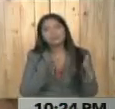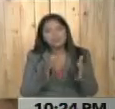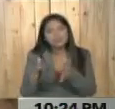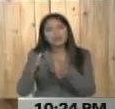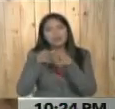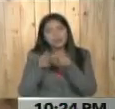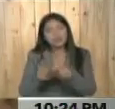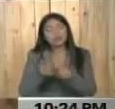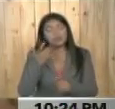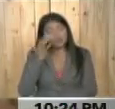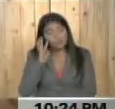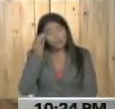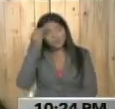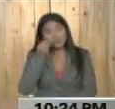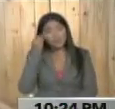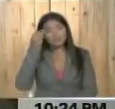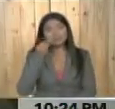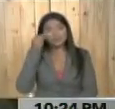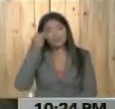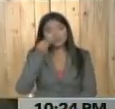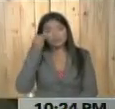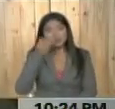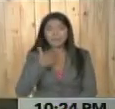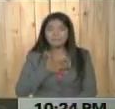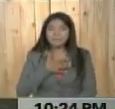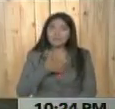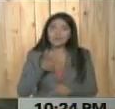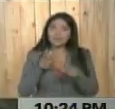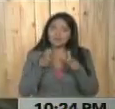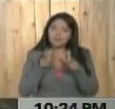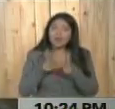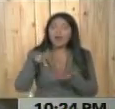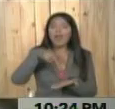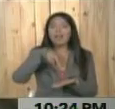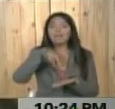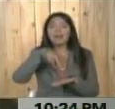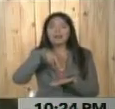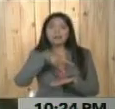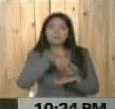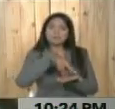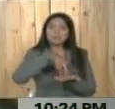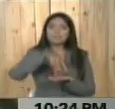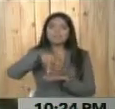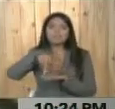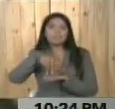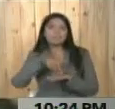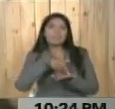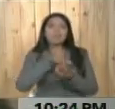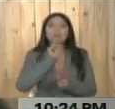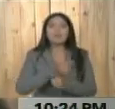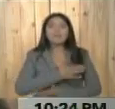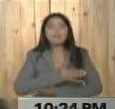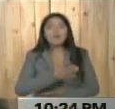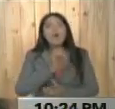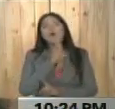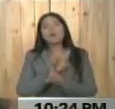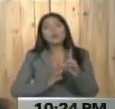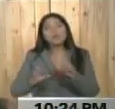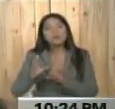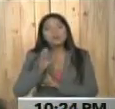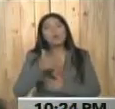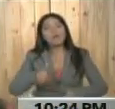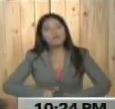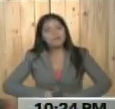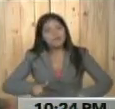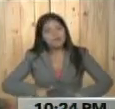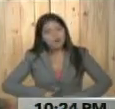andando. Pienso que desde mi rinconcito, que es el baile flamenco, debemos de aportar mucho por la cultura, por el esfuerzo que se